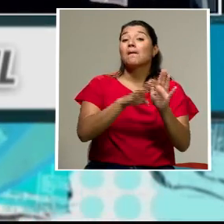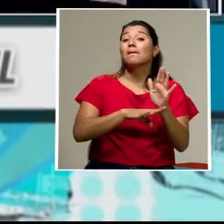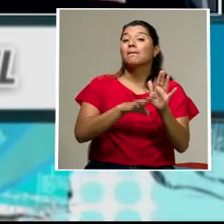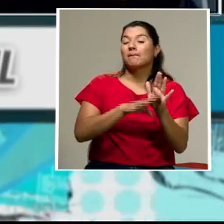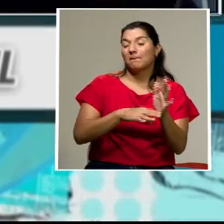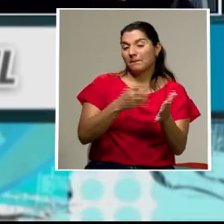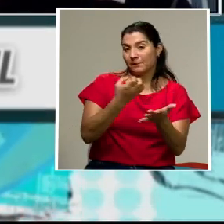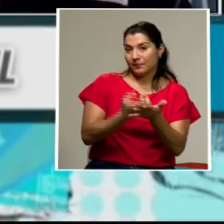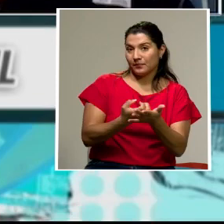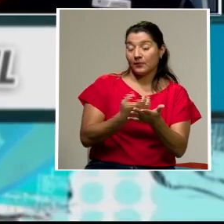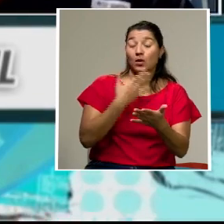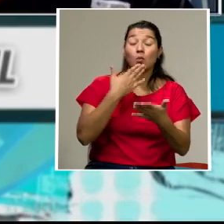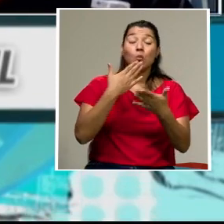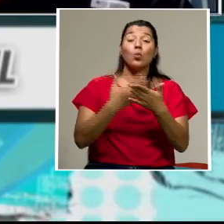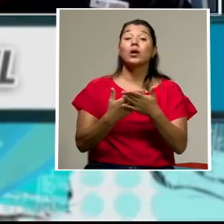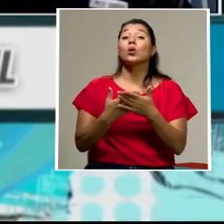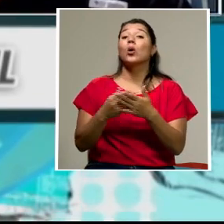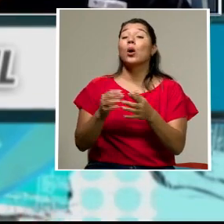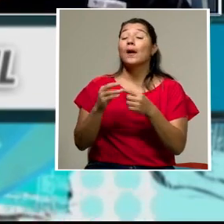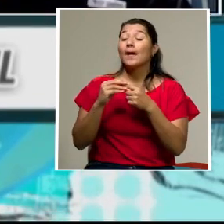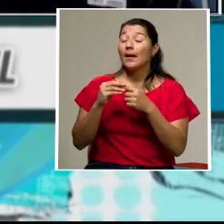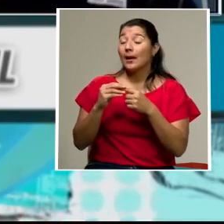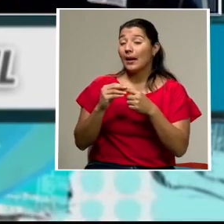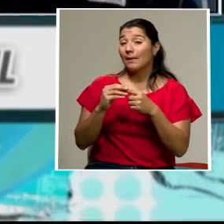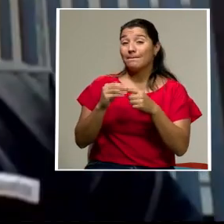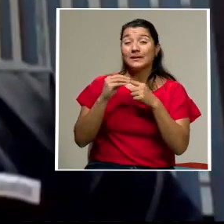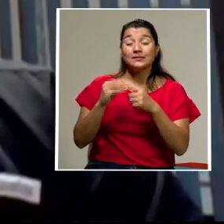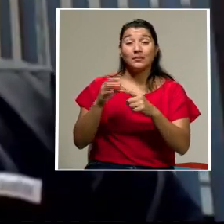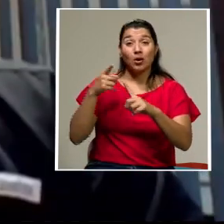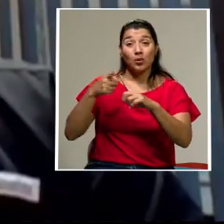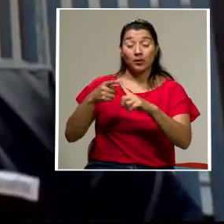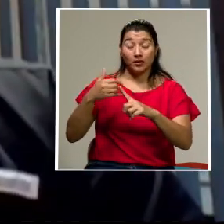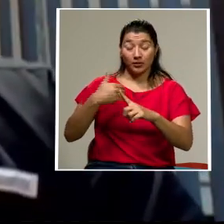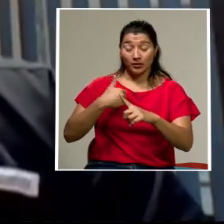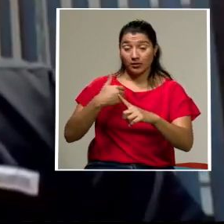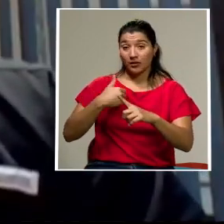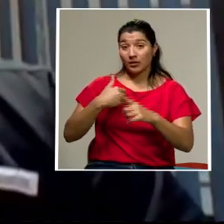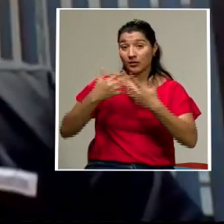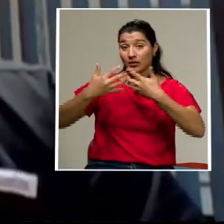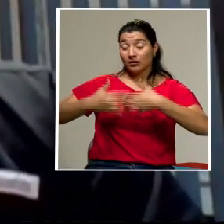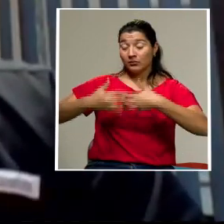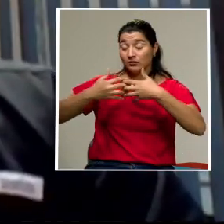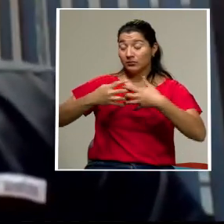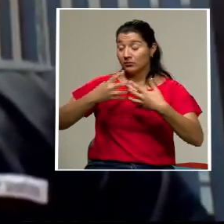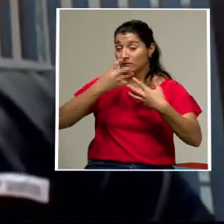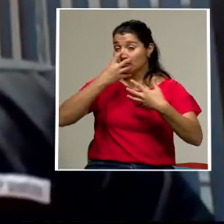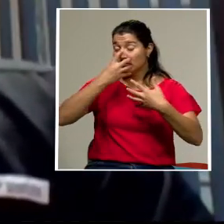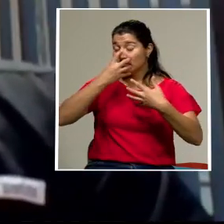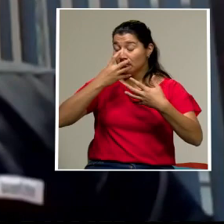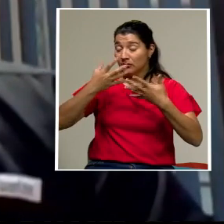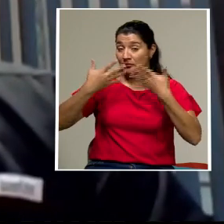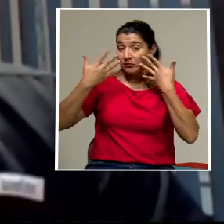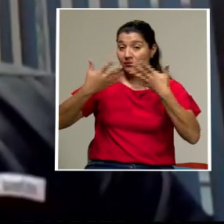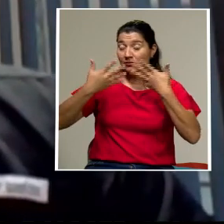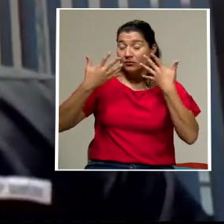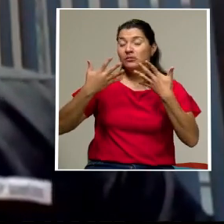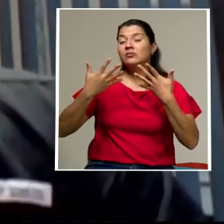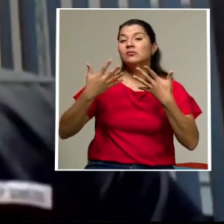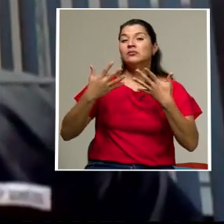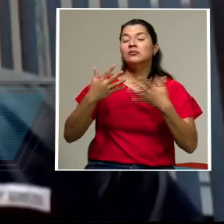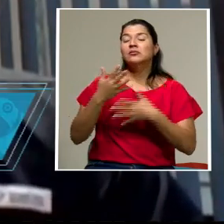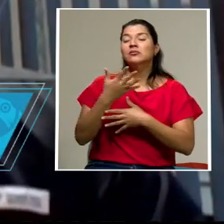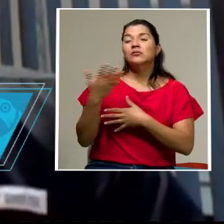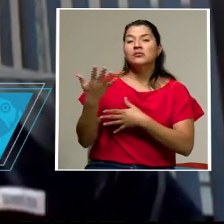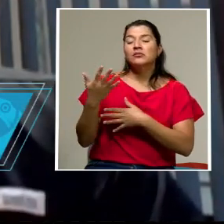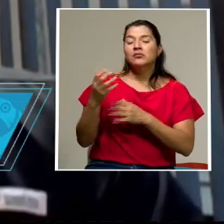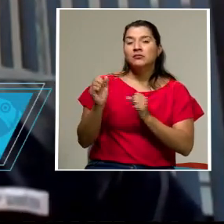Y bueno, el principio de funcionamiento del ventilador que estamos desarrollando nosotros es el de presionar una bolsa